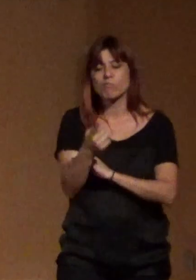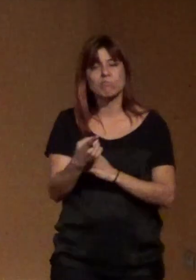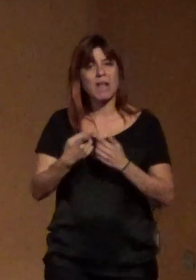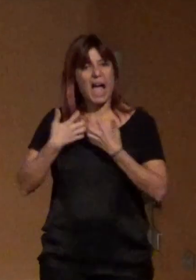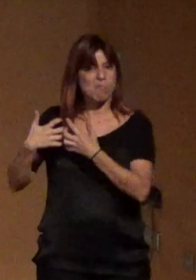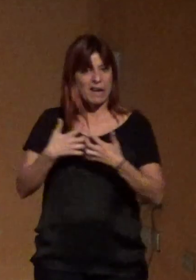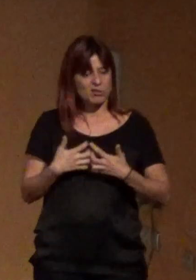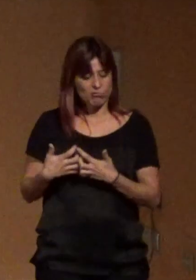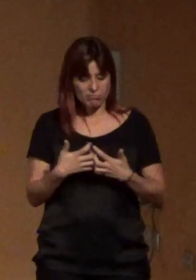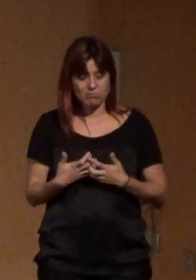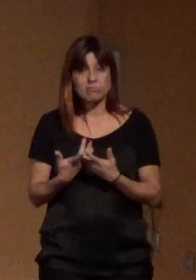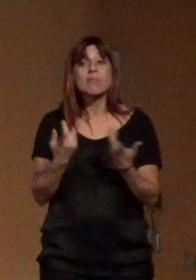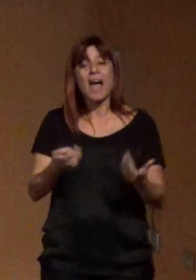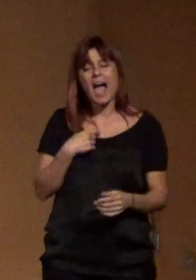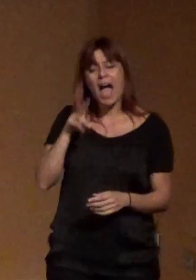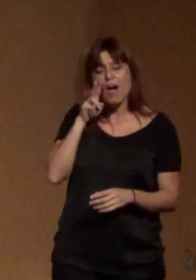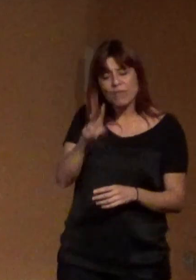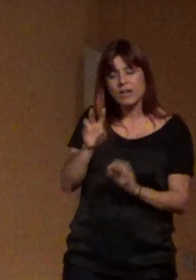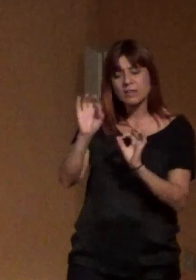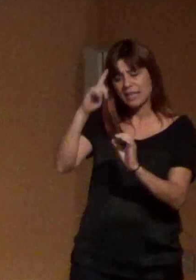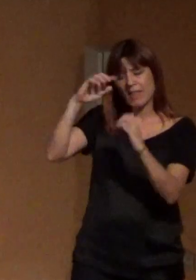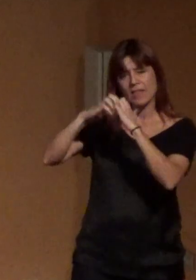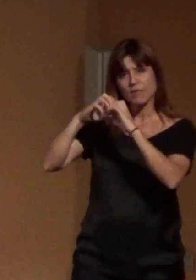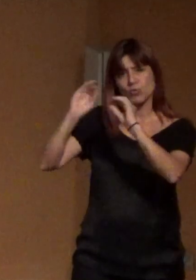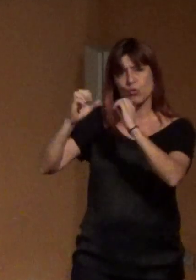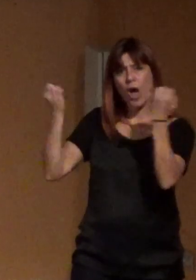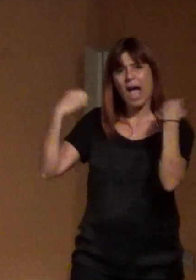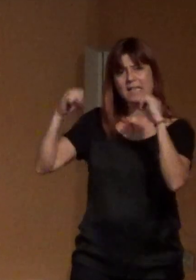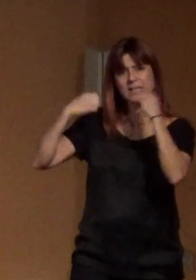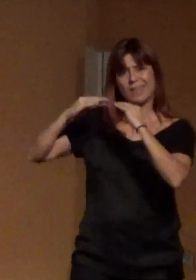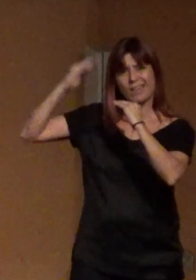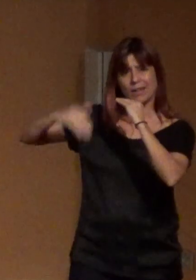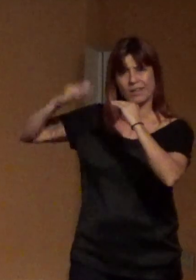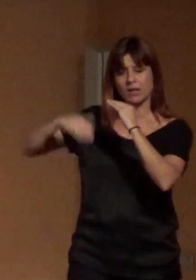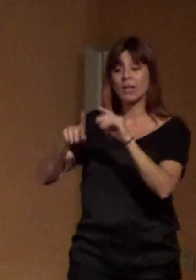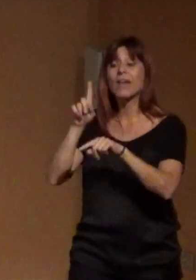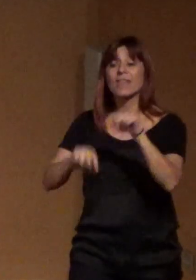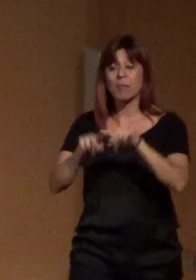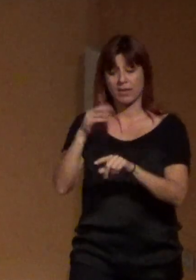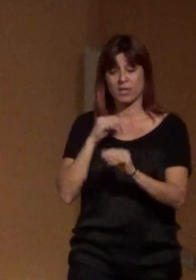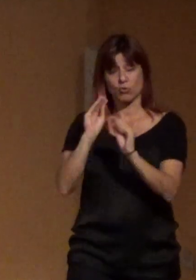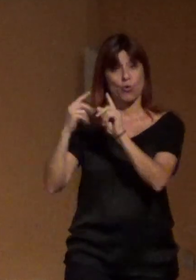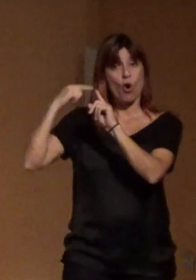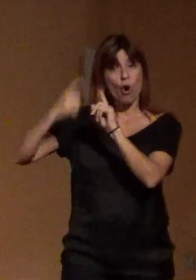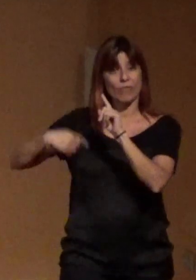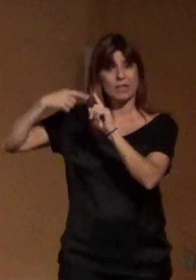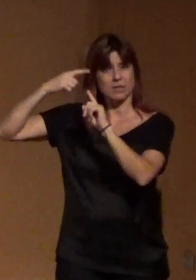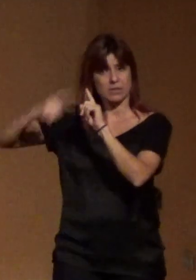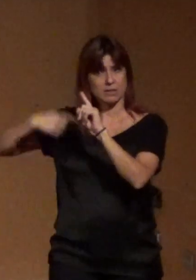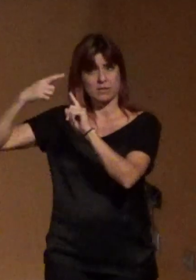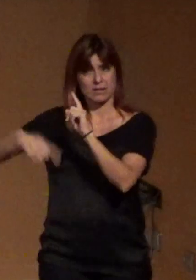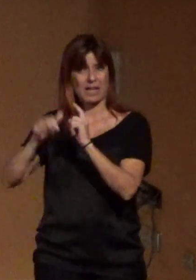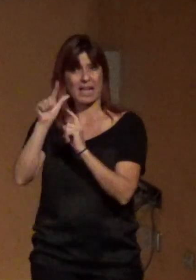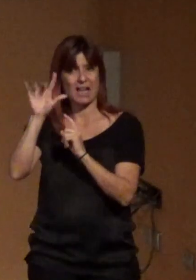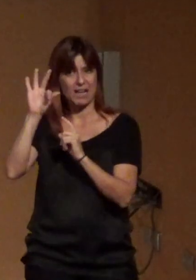para ver la secuencia de la actividad eléctrica cerebral partiendo del cociente de actividad de ondas alfa por beta, ¿no? Se llama el cociente